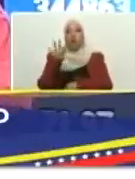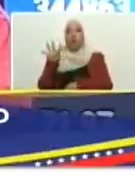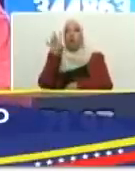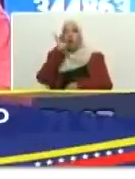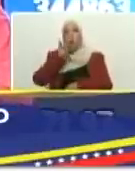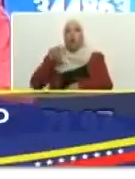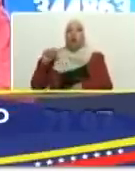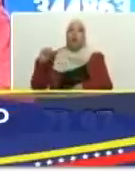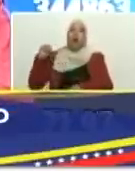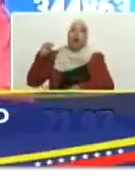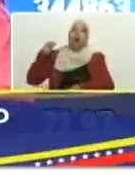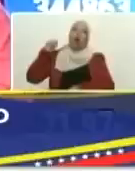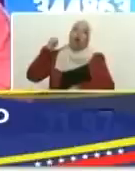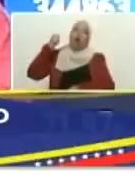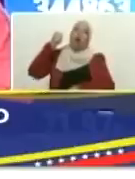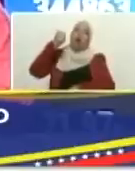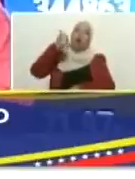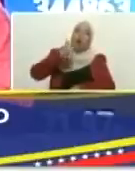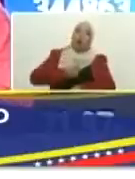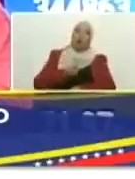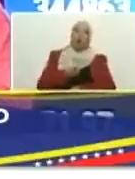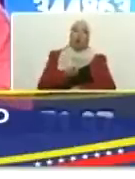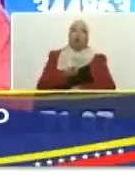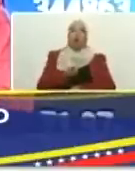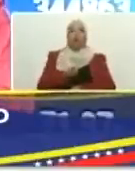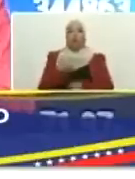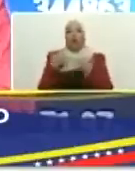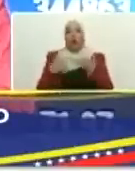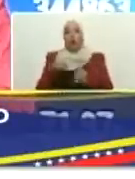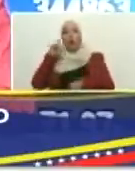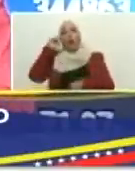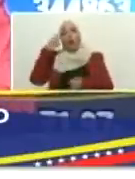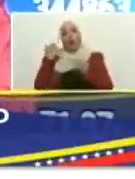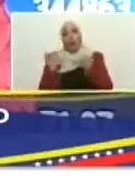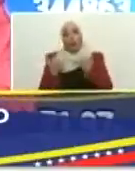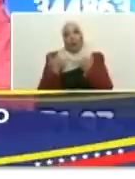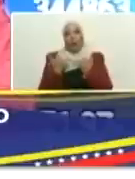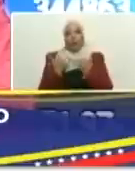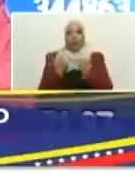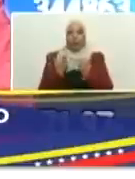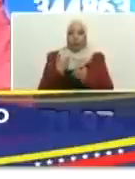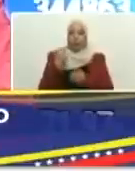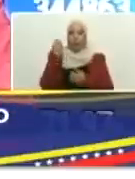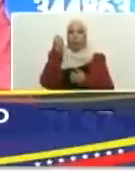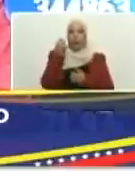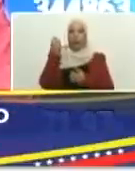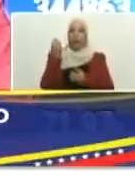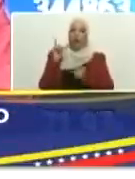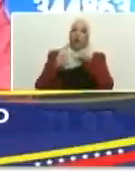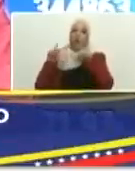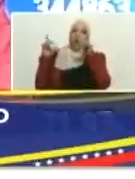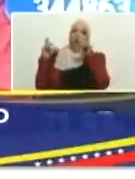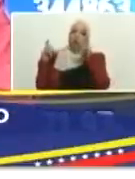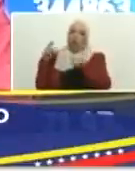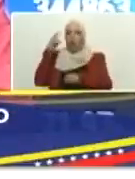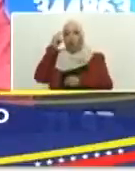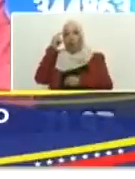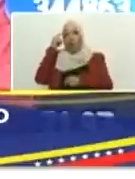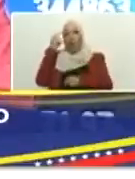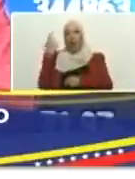años, yo lo recuerdo como que fuera ahorita, ahí estaba viendo algunas imágenes de ese día.